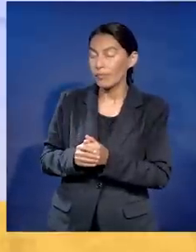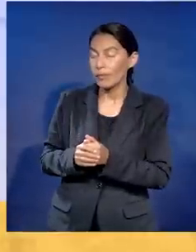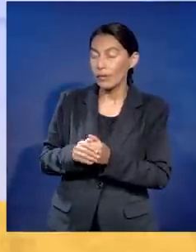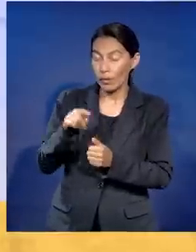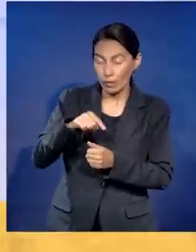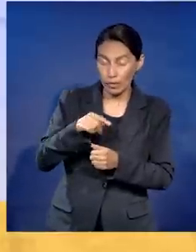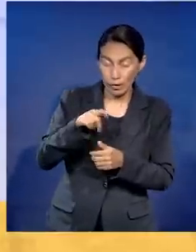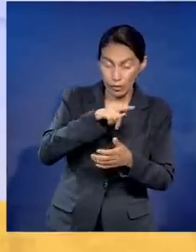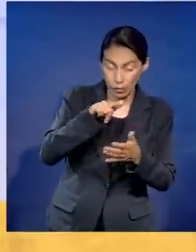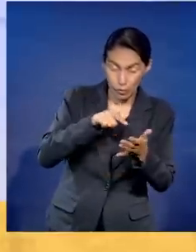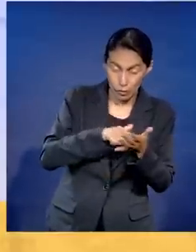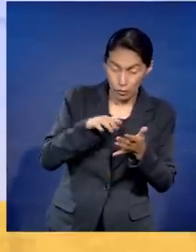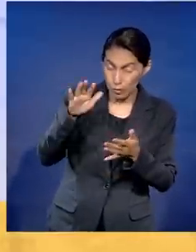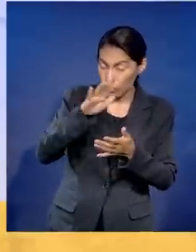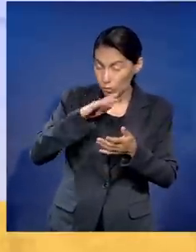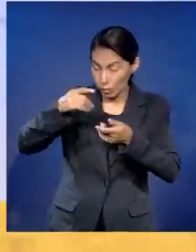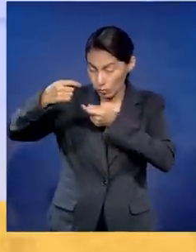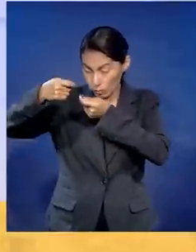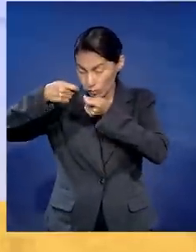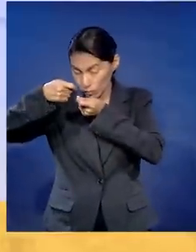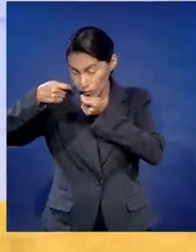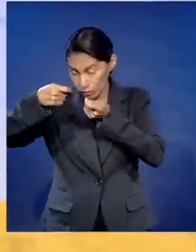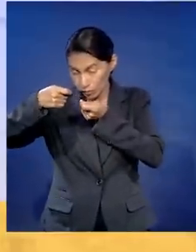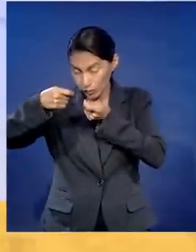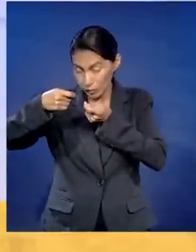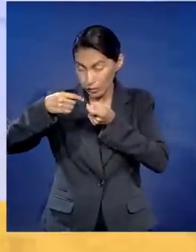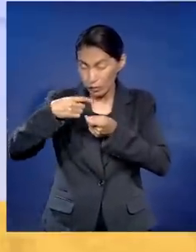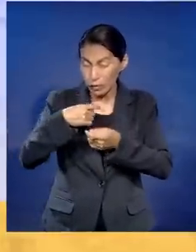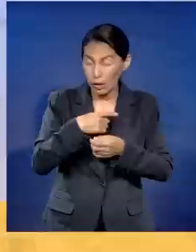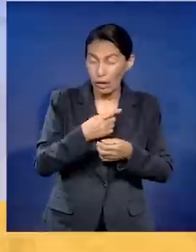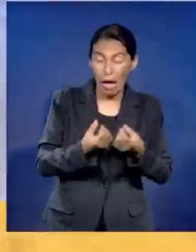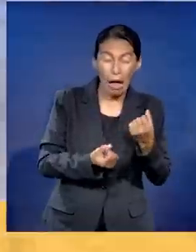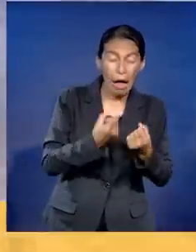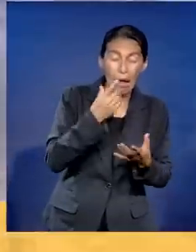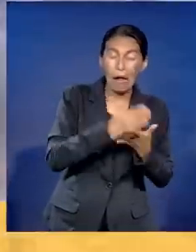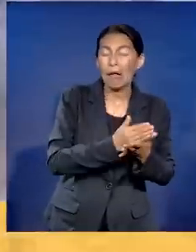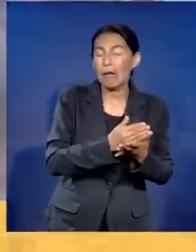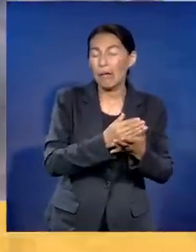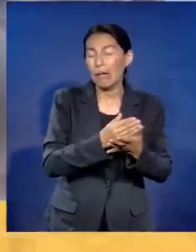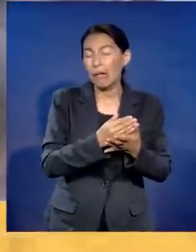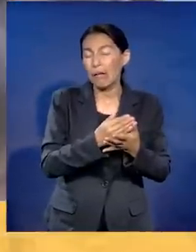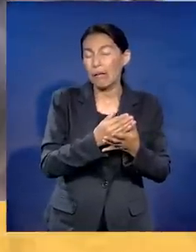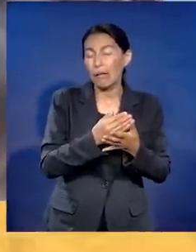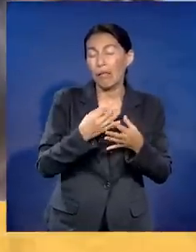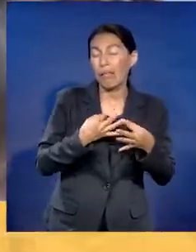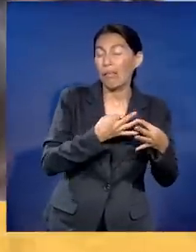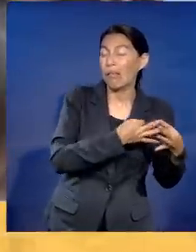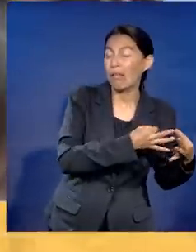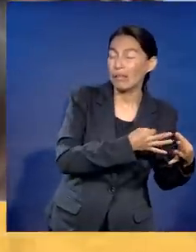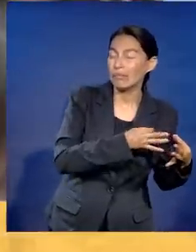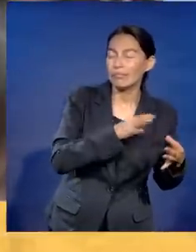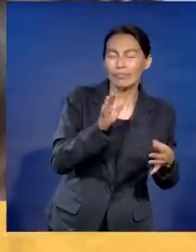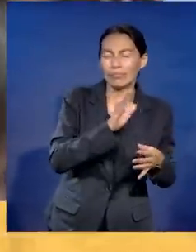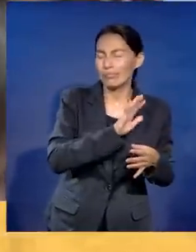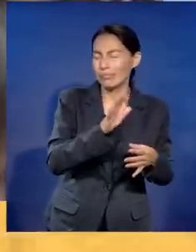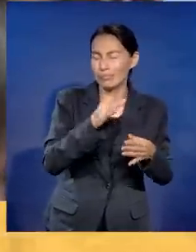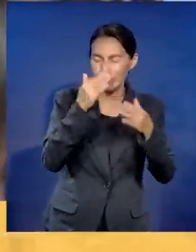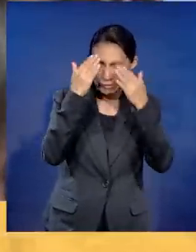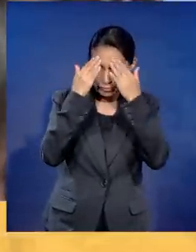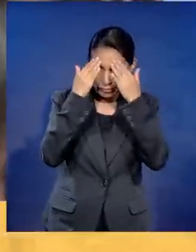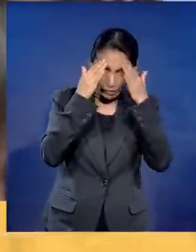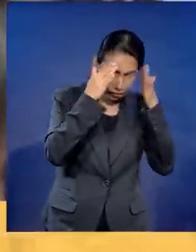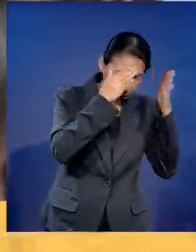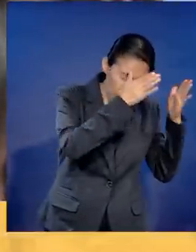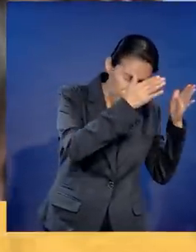Padre Celestial, controla este lugar. Líbranos de interrupciones. Líbranos de cualquier cosa que pueda